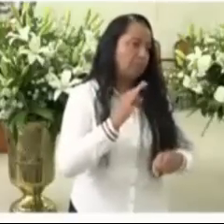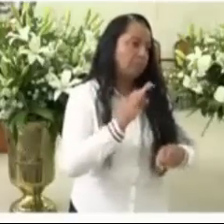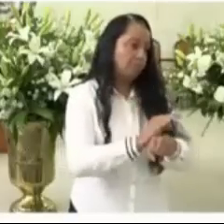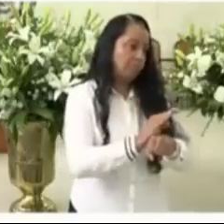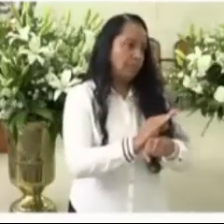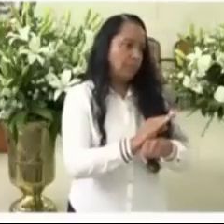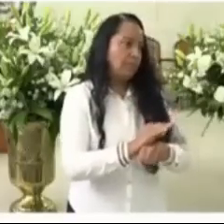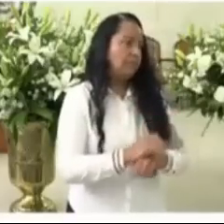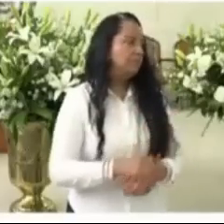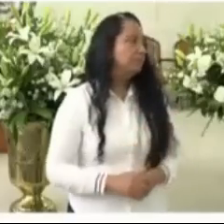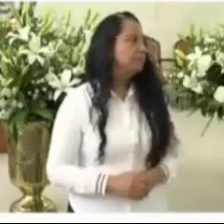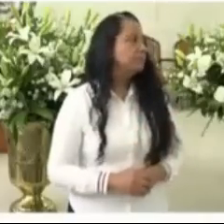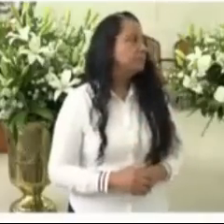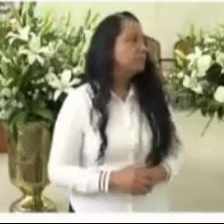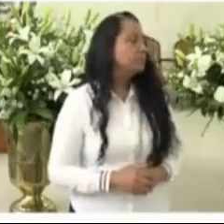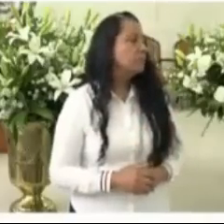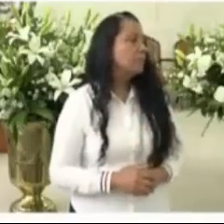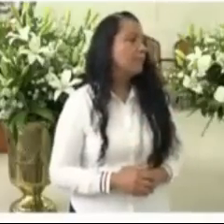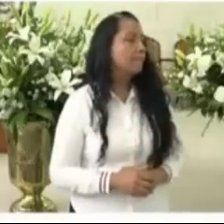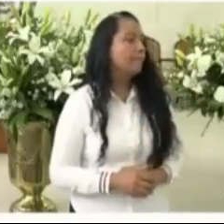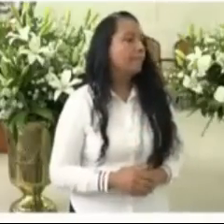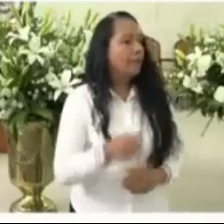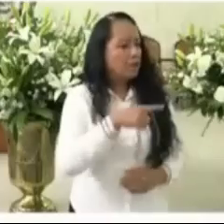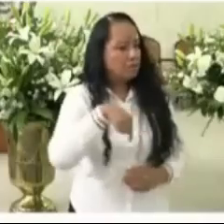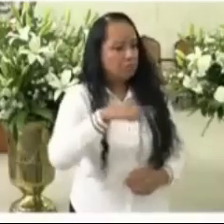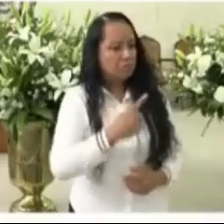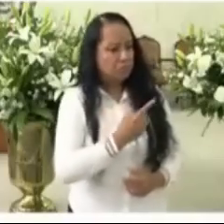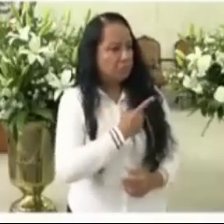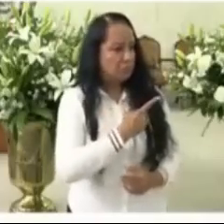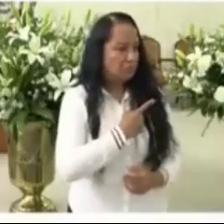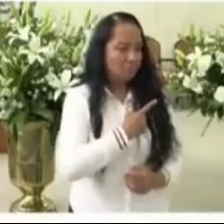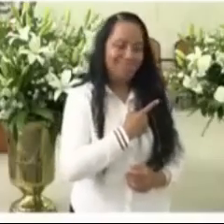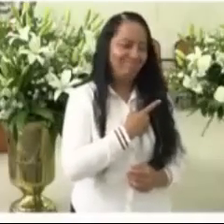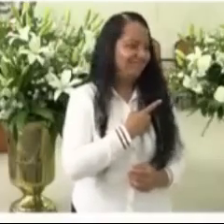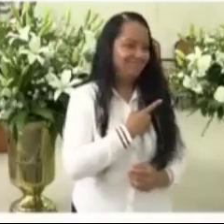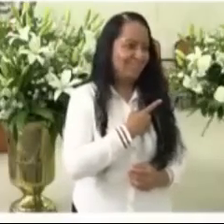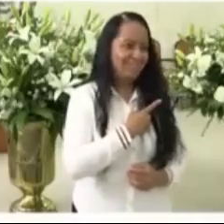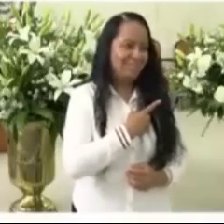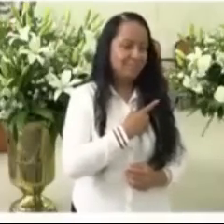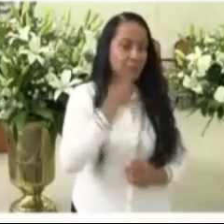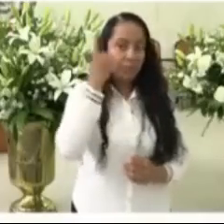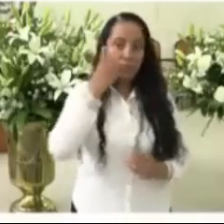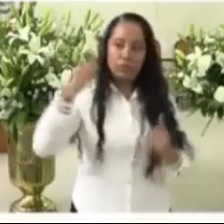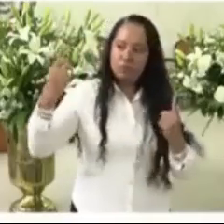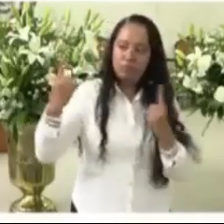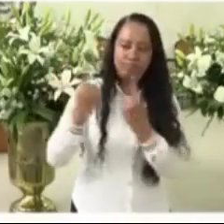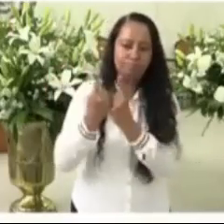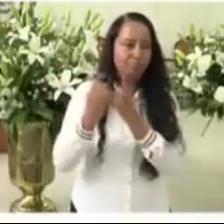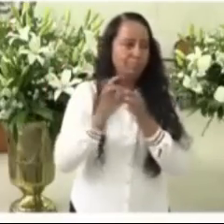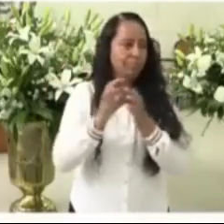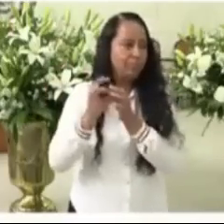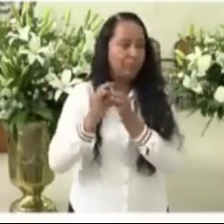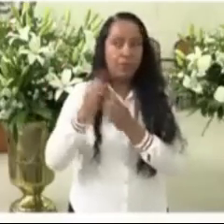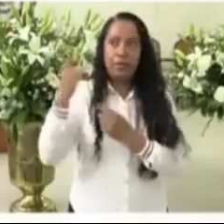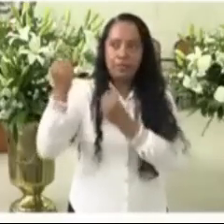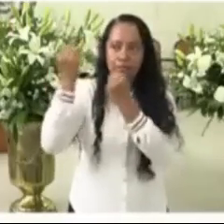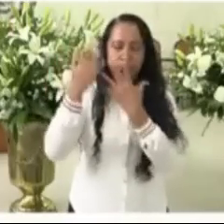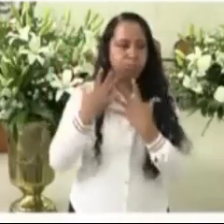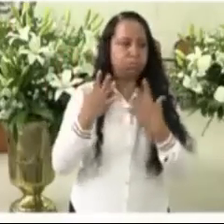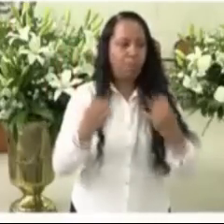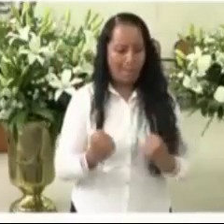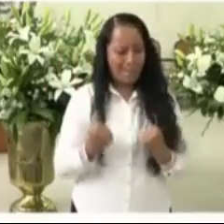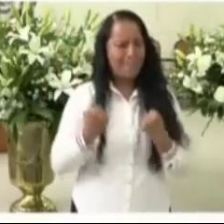de nuestra milicia no son carnales, sino espirituales, poderosas en Dios para la